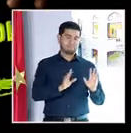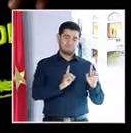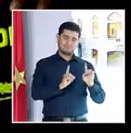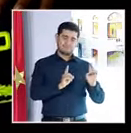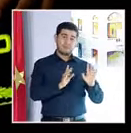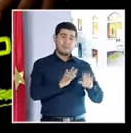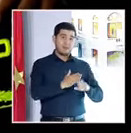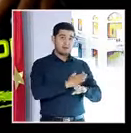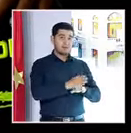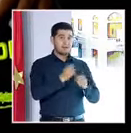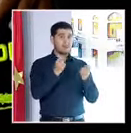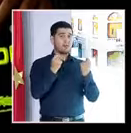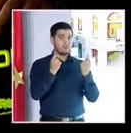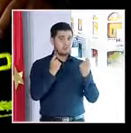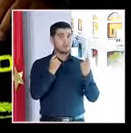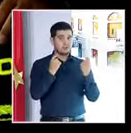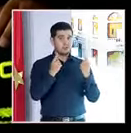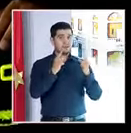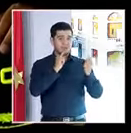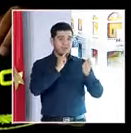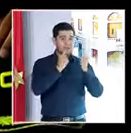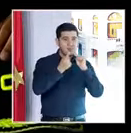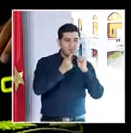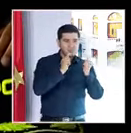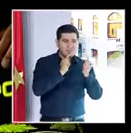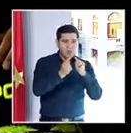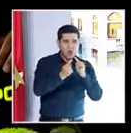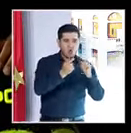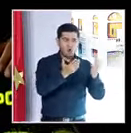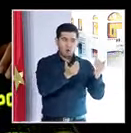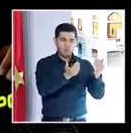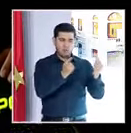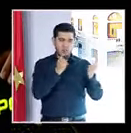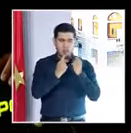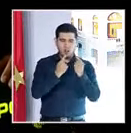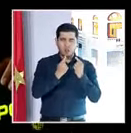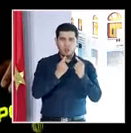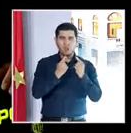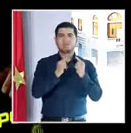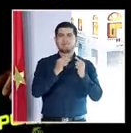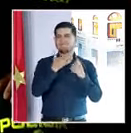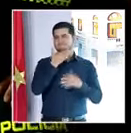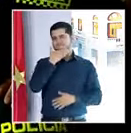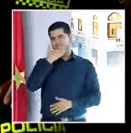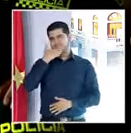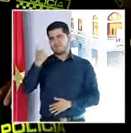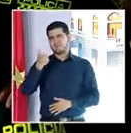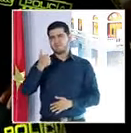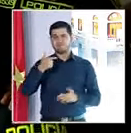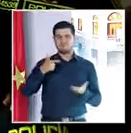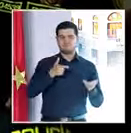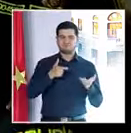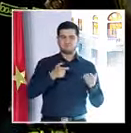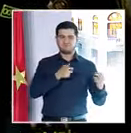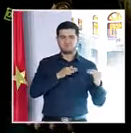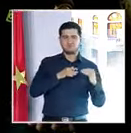social era la mejor herramienta para ponernos de acuerdo. Este